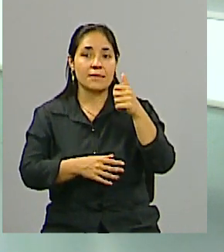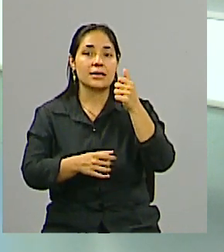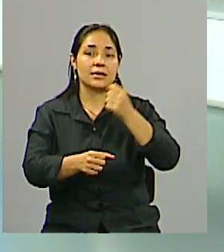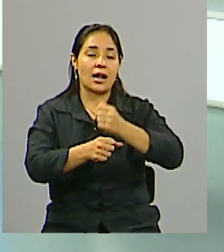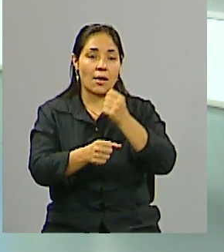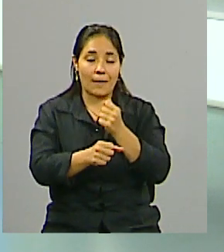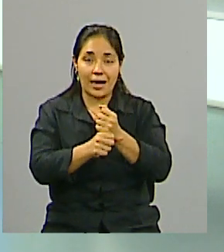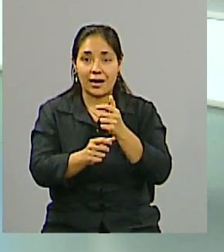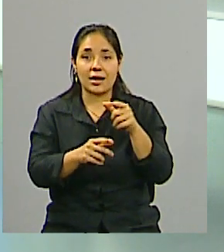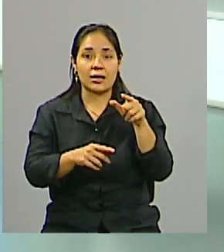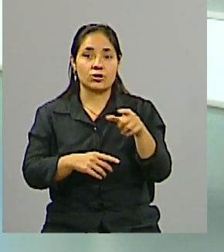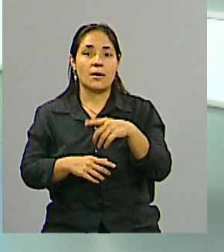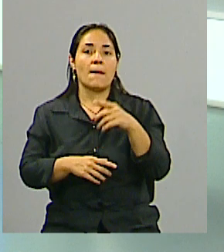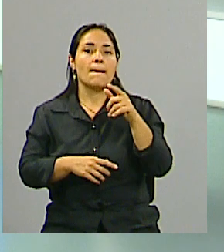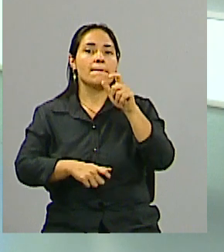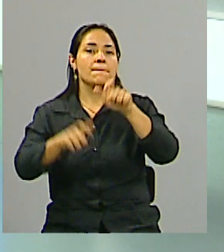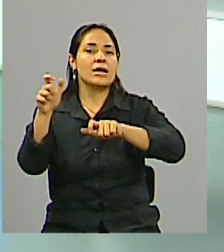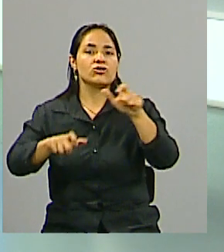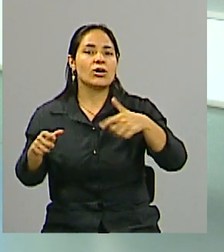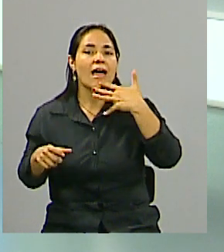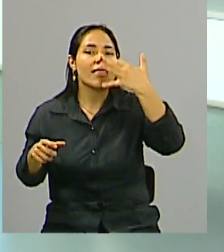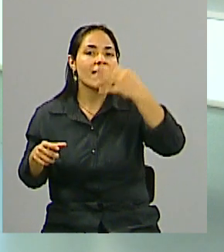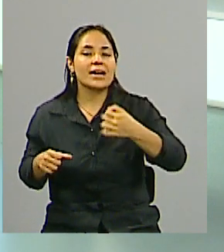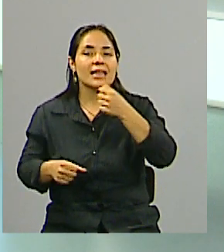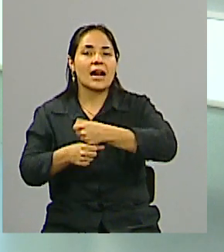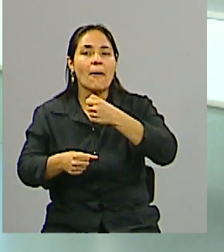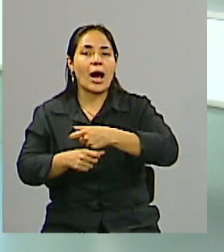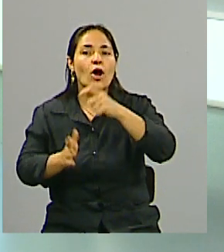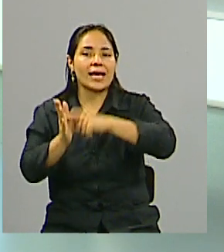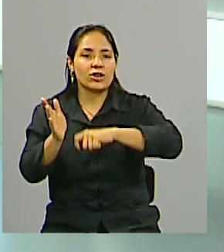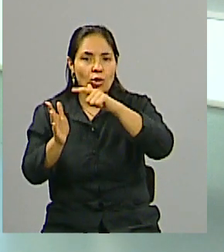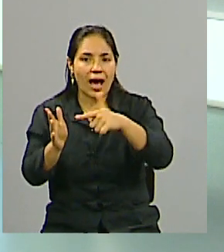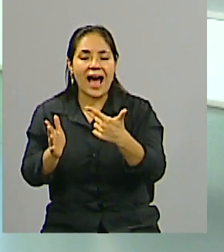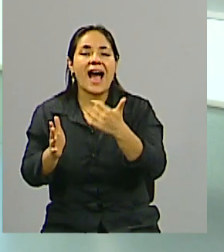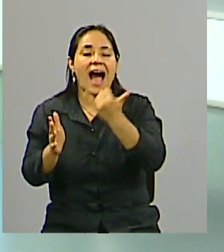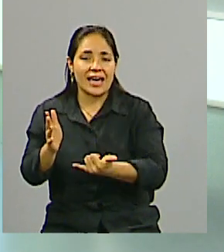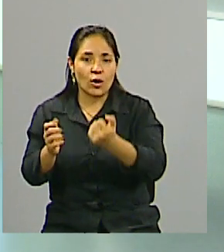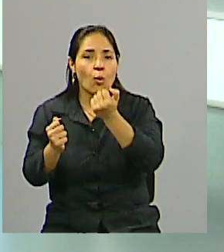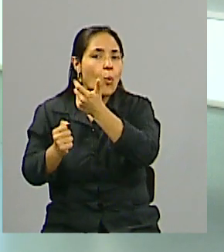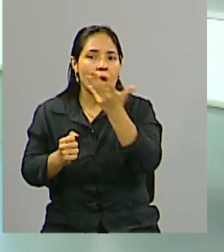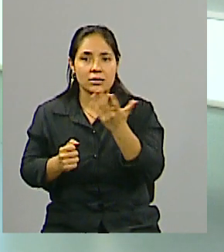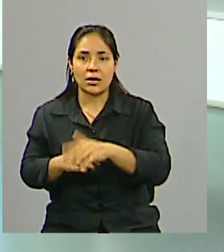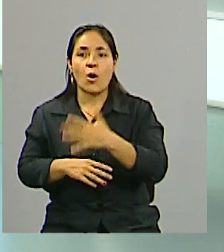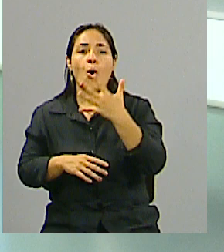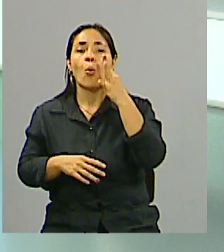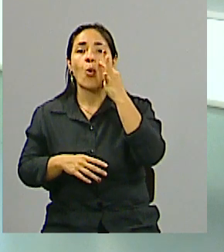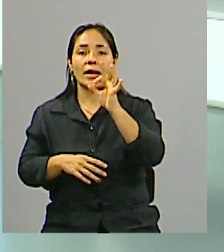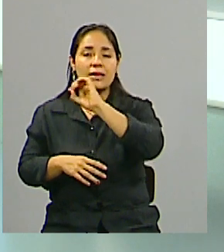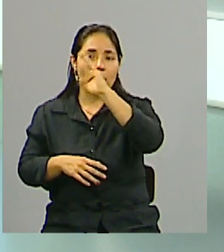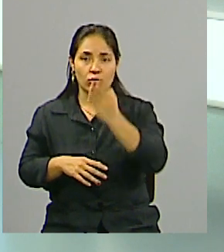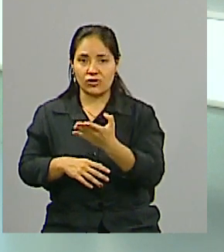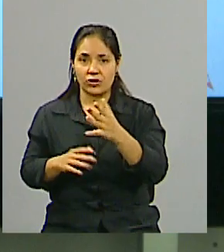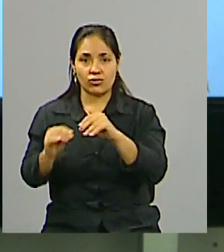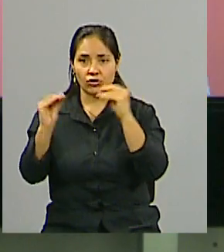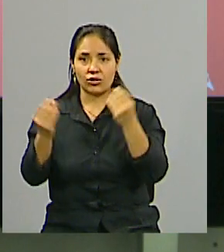laboral. ¿Cuánta gente realmente tiene un empleo en blanco en la Argentina? Si se contara Aproximadamente eso el nada más. 40%. El 40,